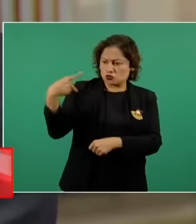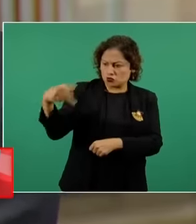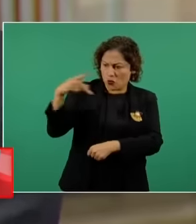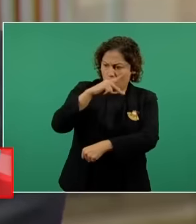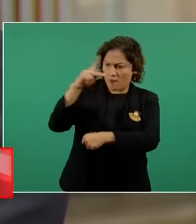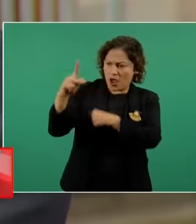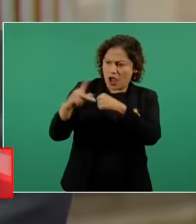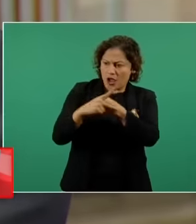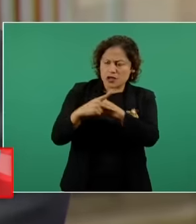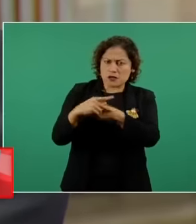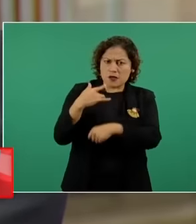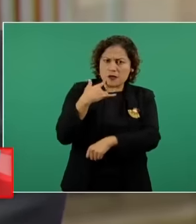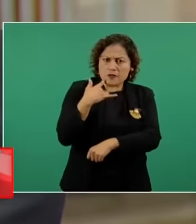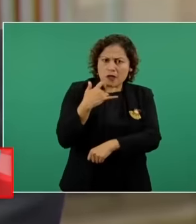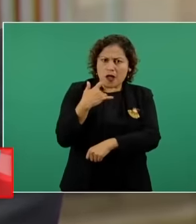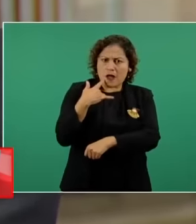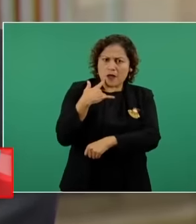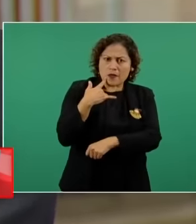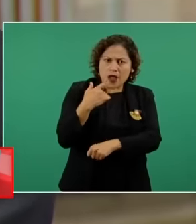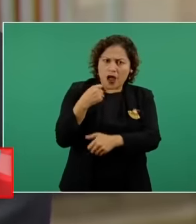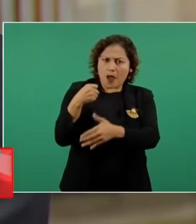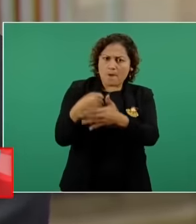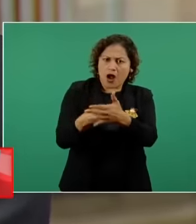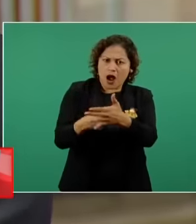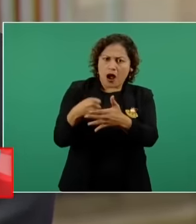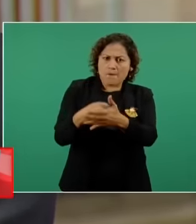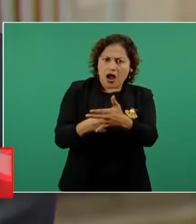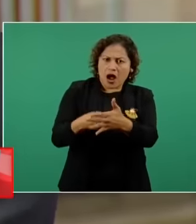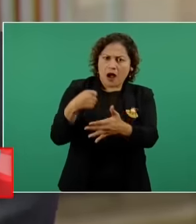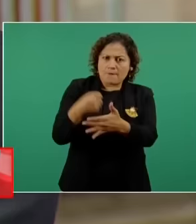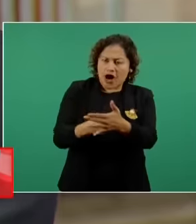país, el pueblo de Cuba